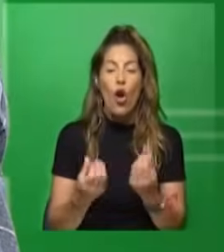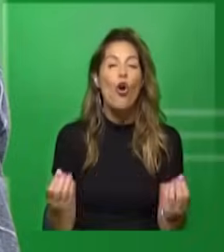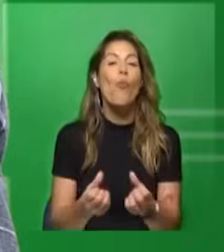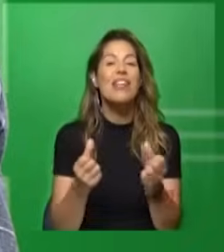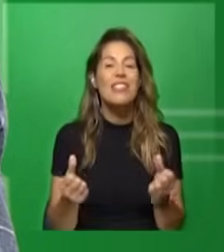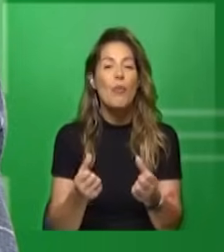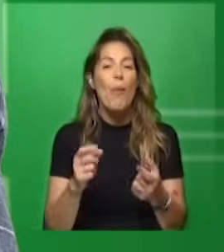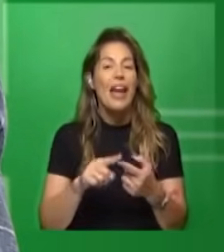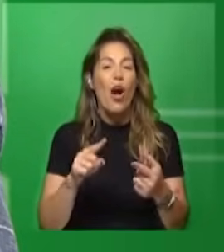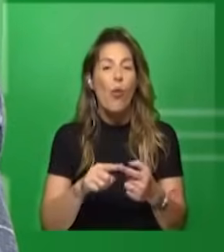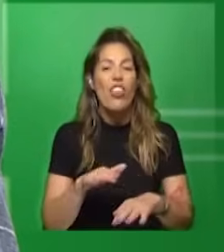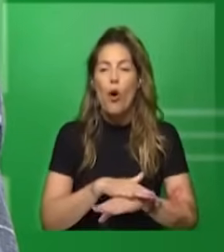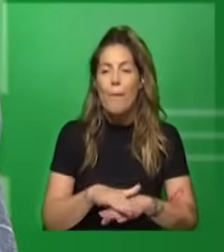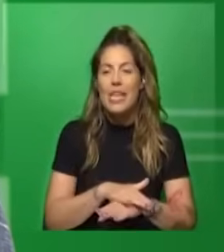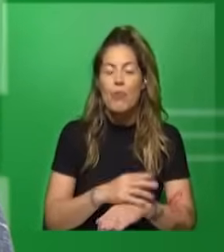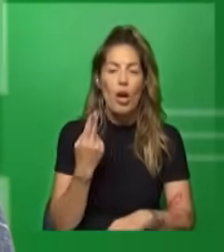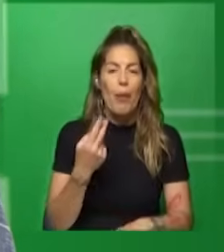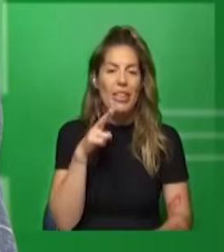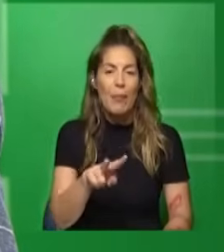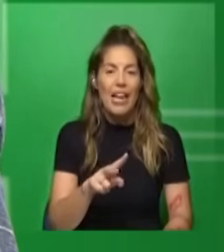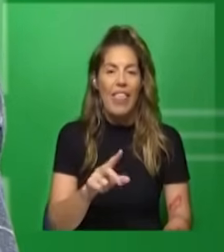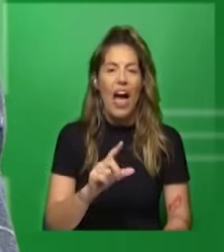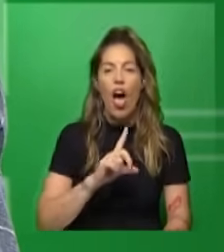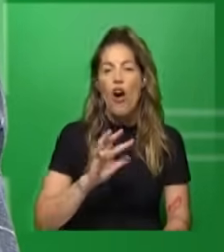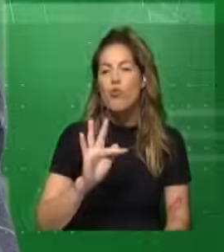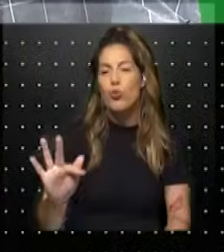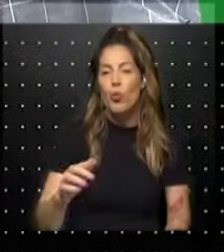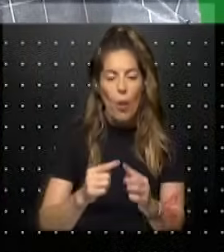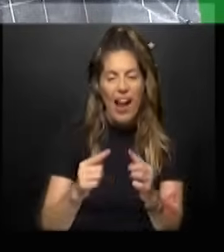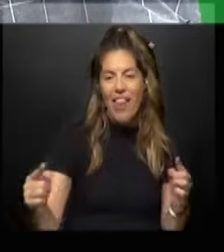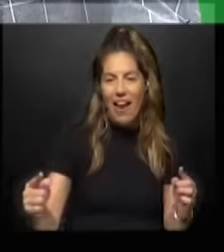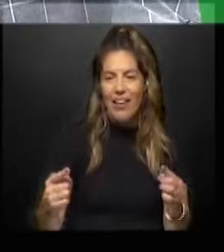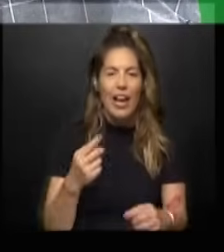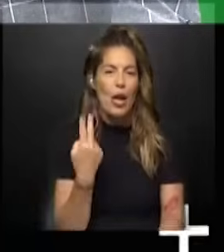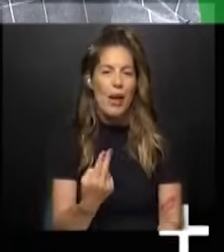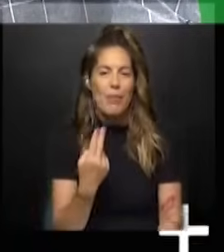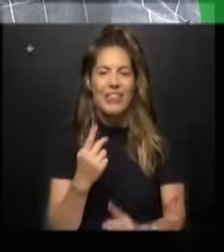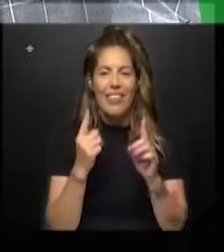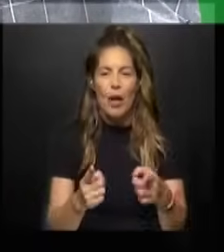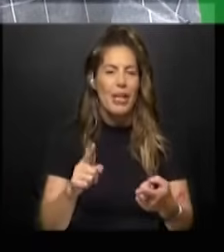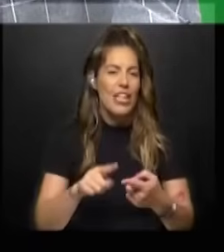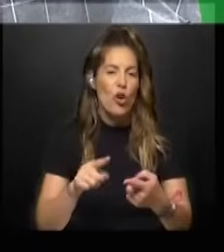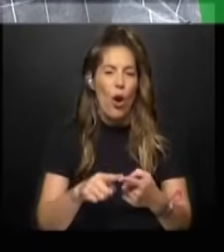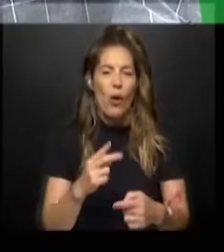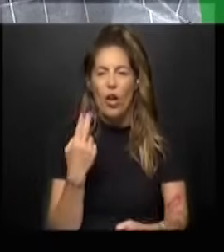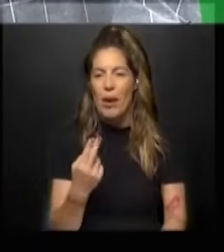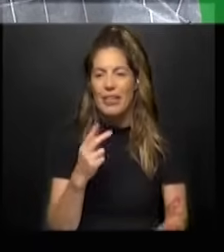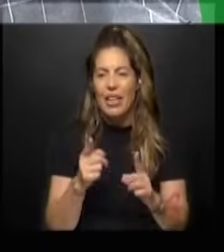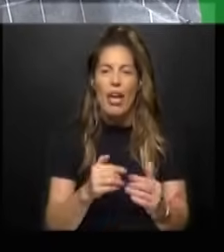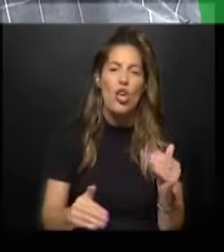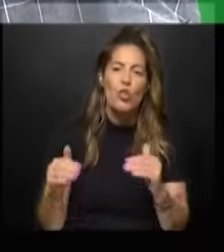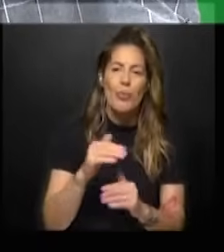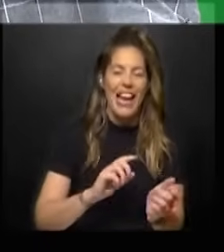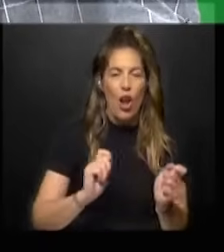mínimos que nos permitan miradas de más largo plazo, consensos que permitan de alguna manera también superar